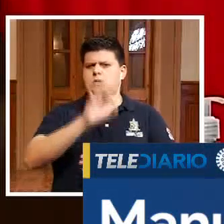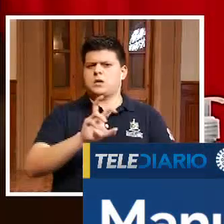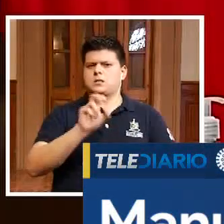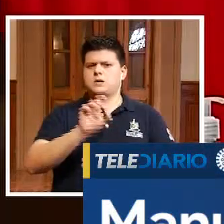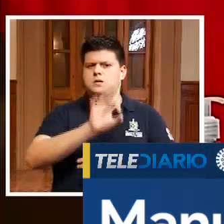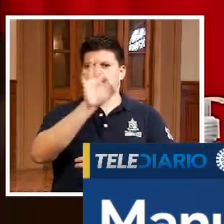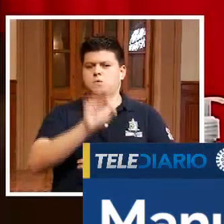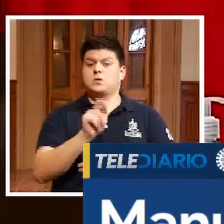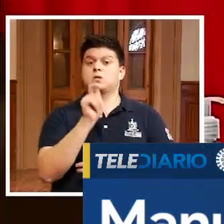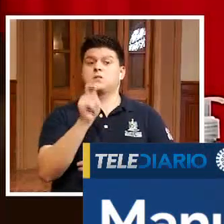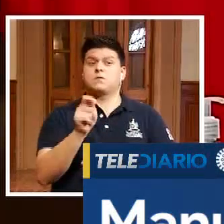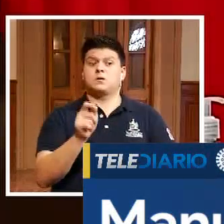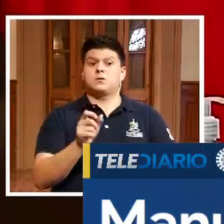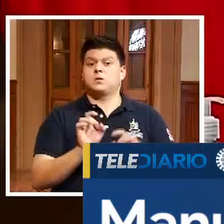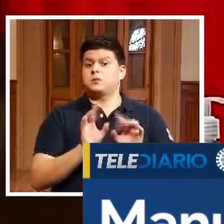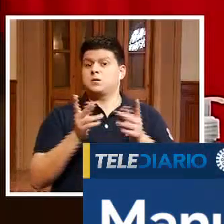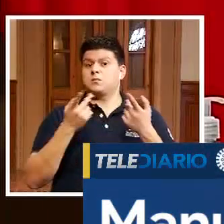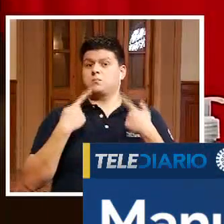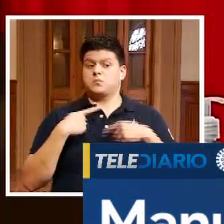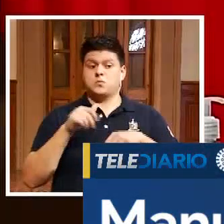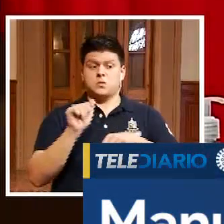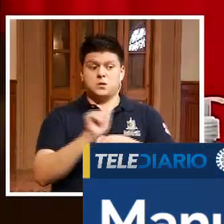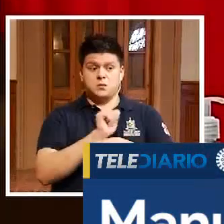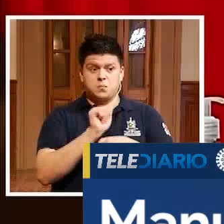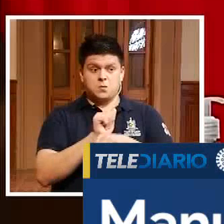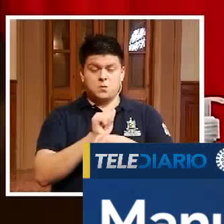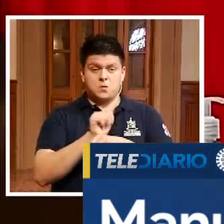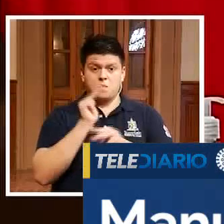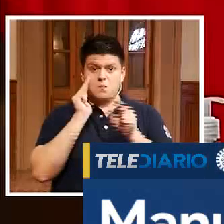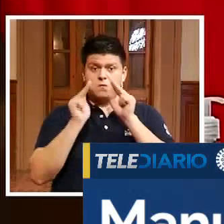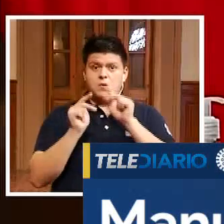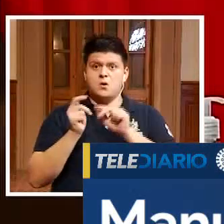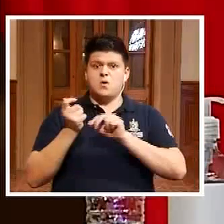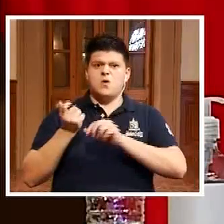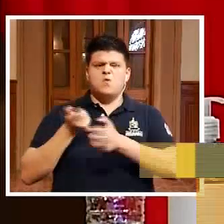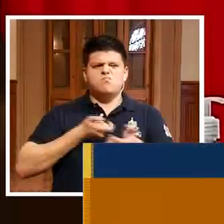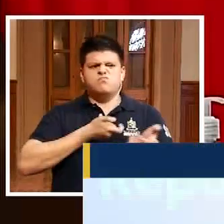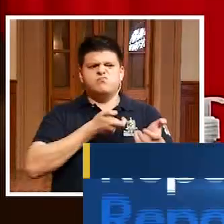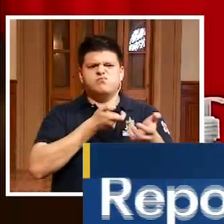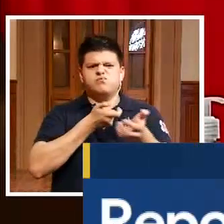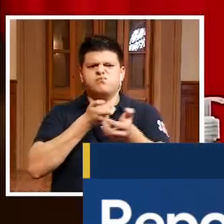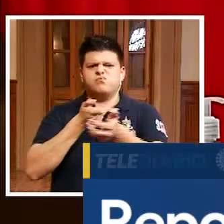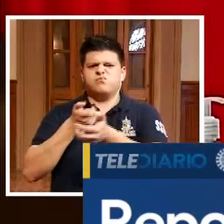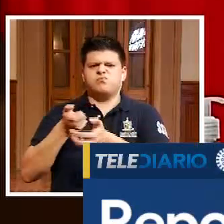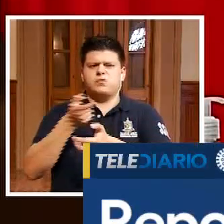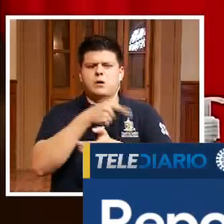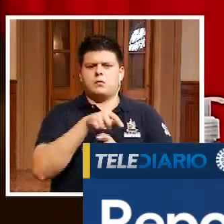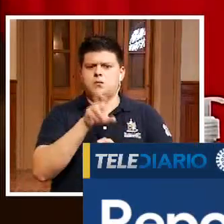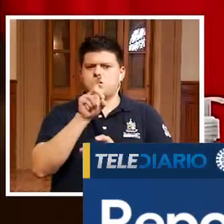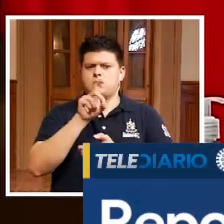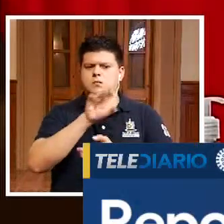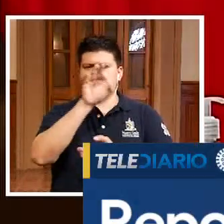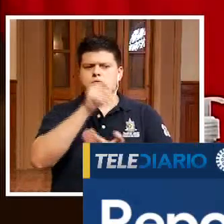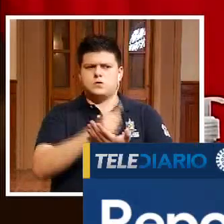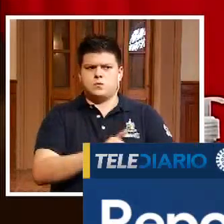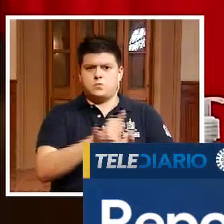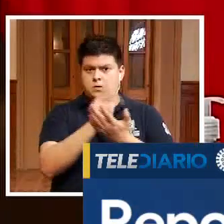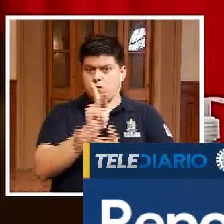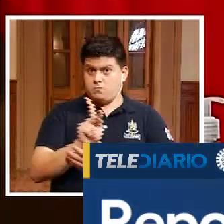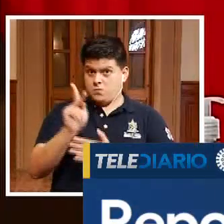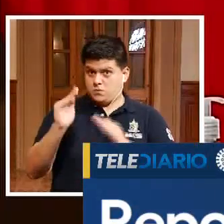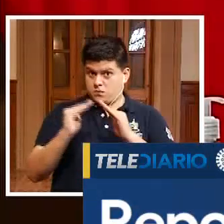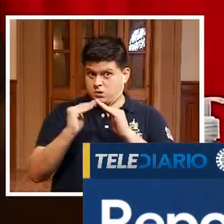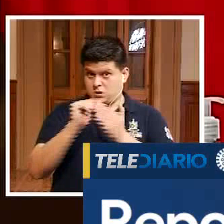Es decir, cuando pasan fumigando, 30%. Pero las acciones de limpiar tu casa y de mantenerla